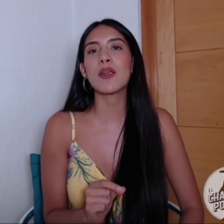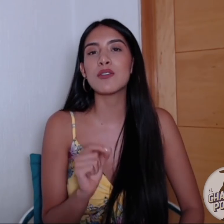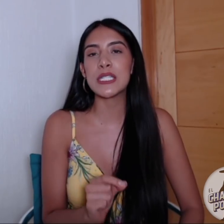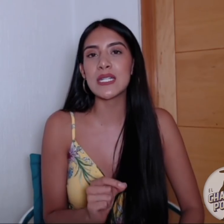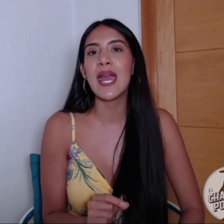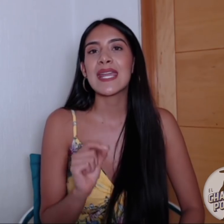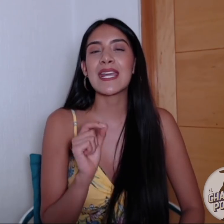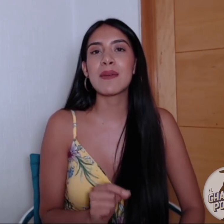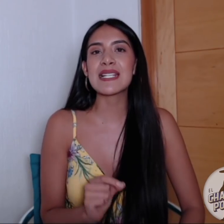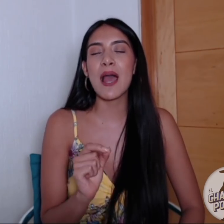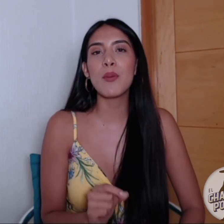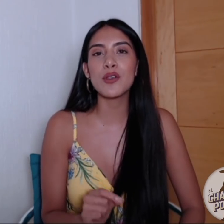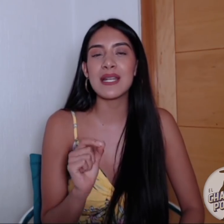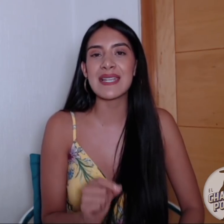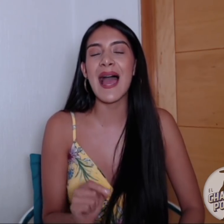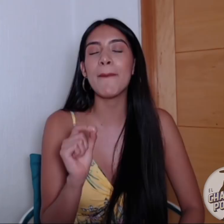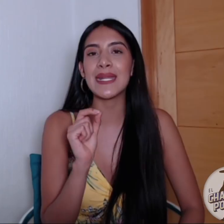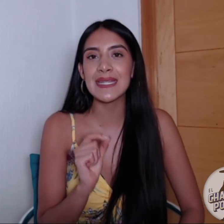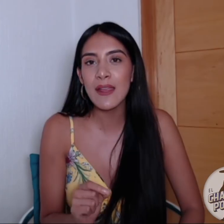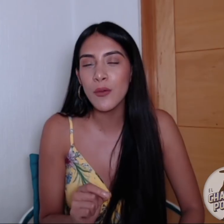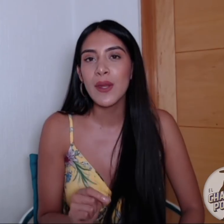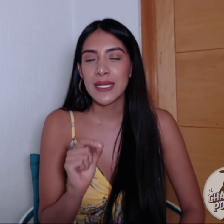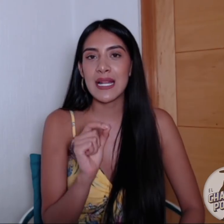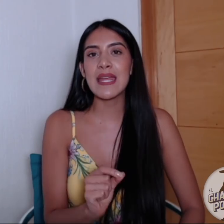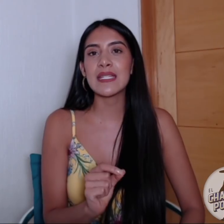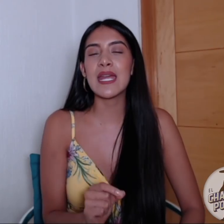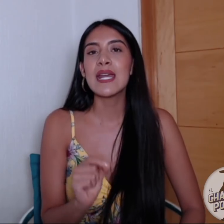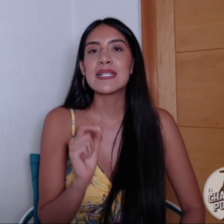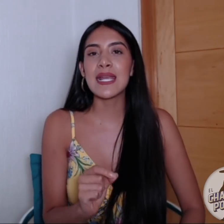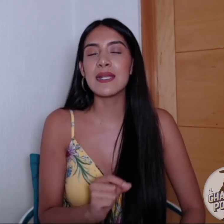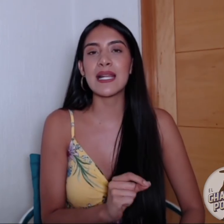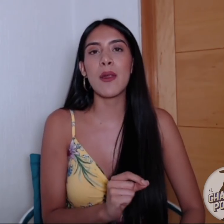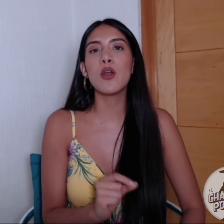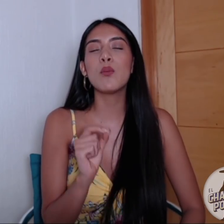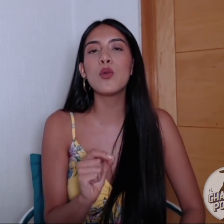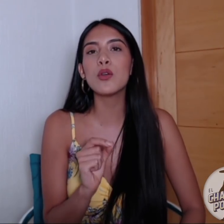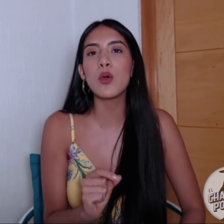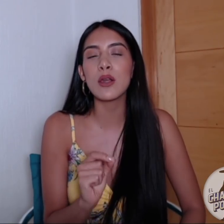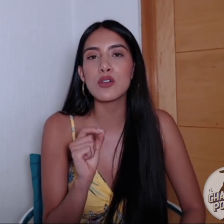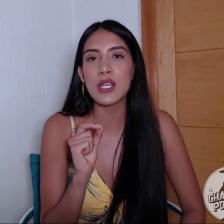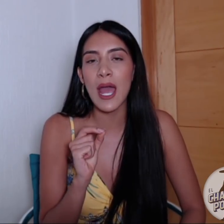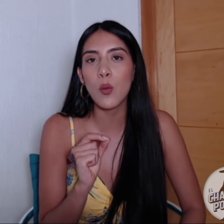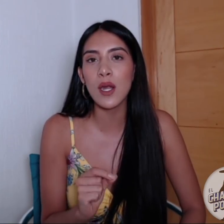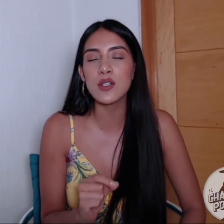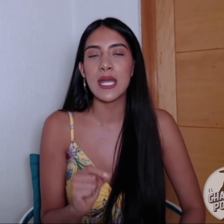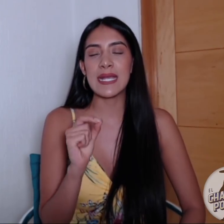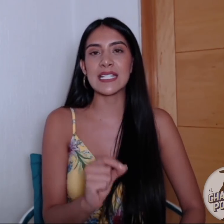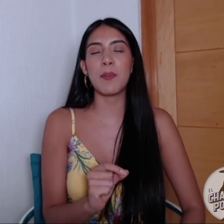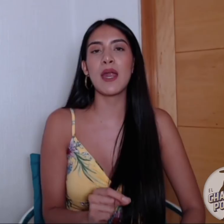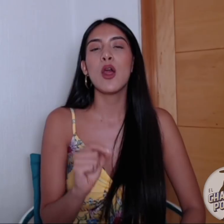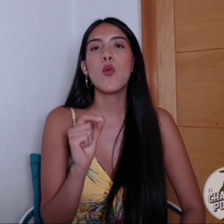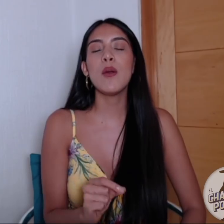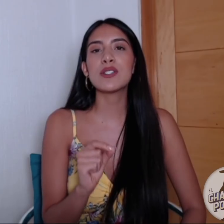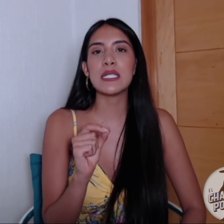es el gobierno de China quien más apoyo les ha brindado, y el día de ayer se celebraron muy buenos acuerdos y